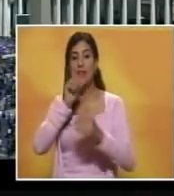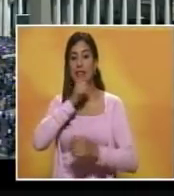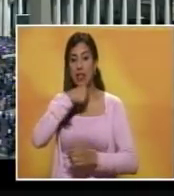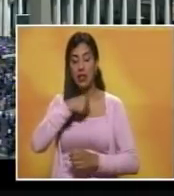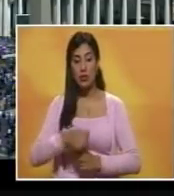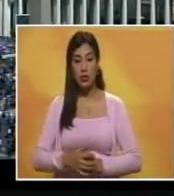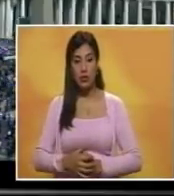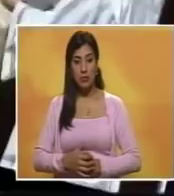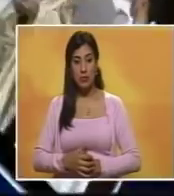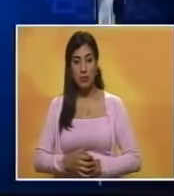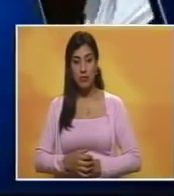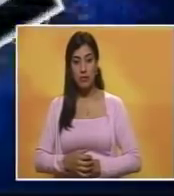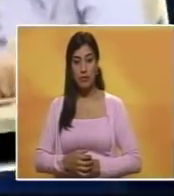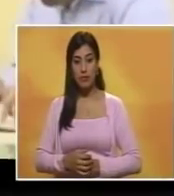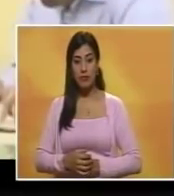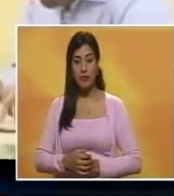secretos.